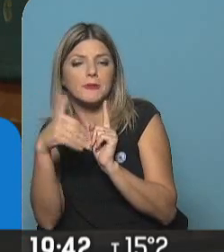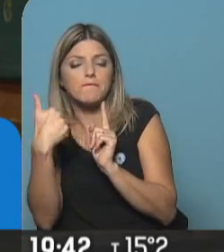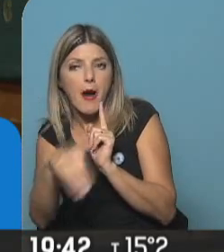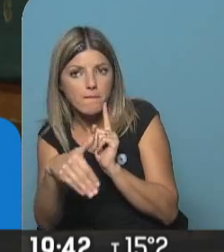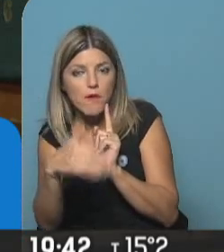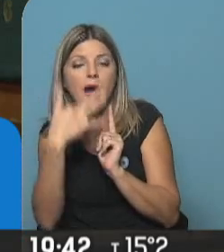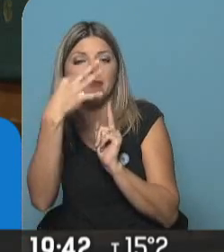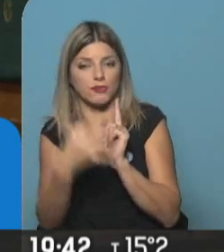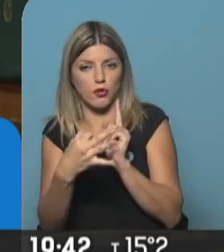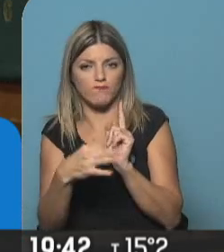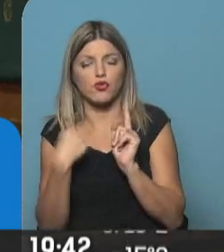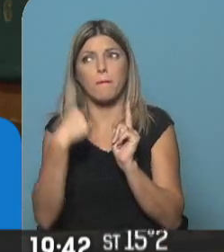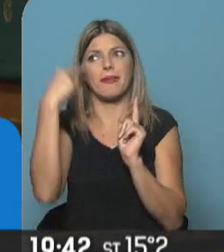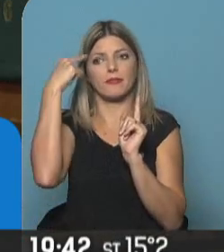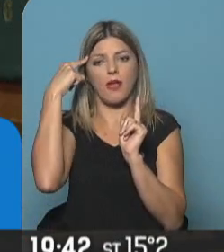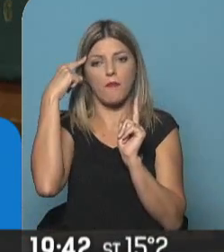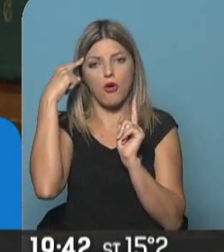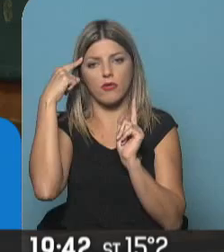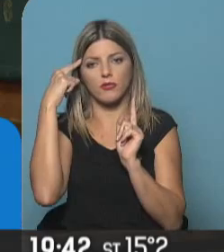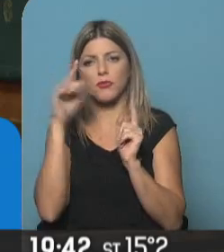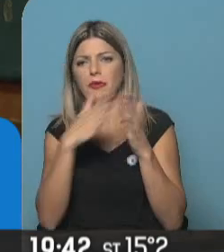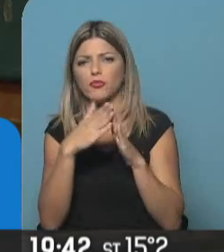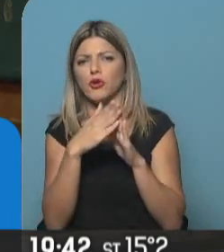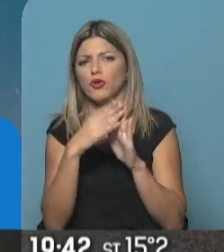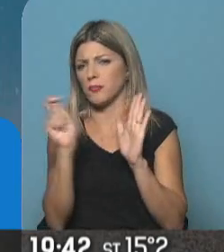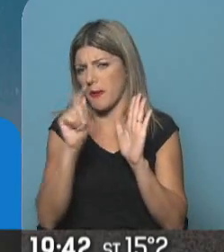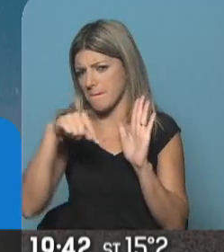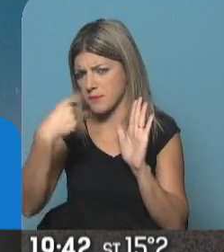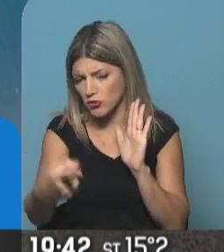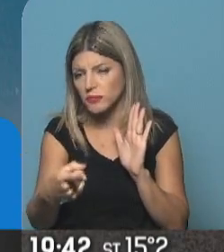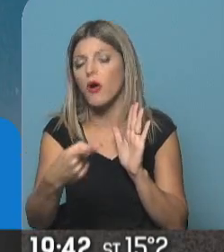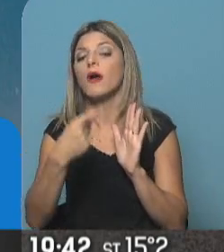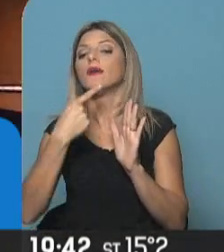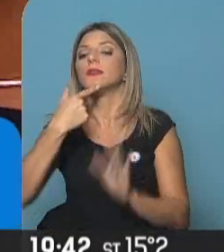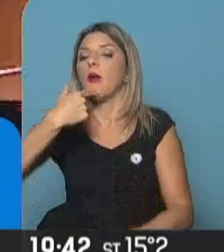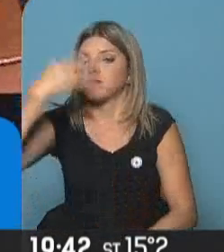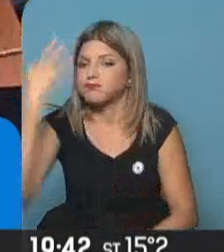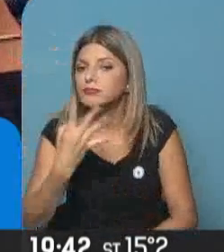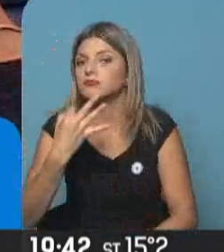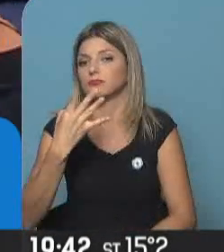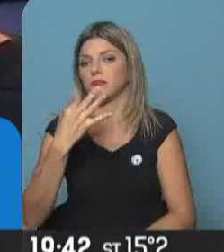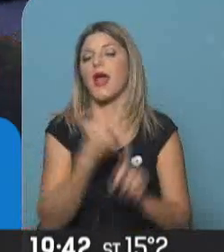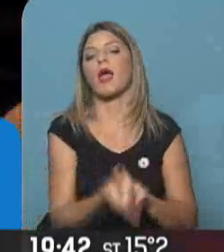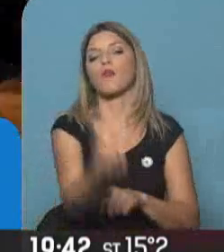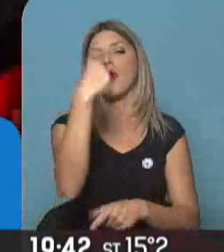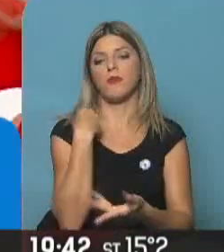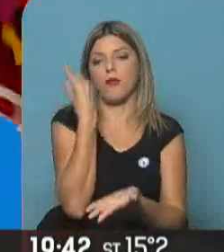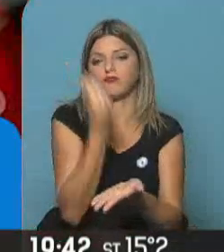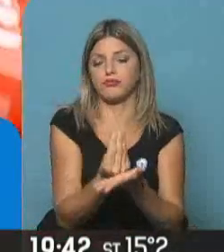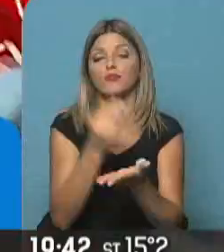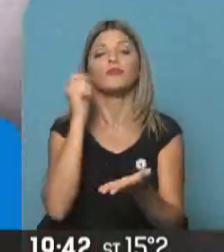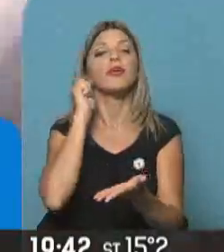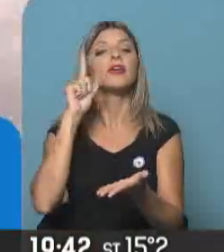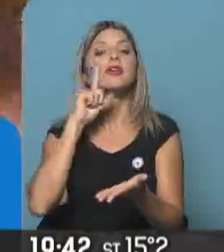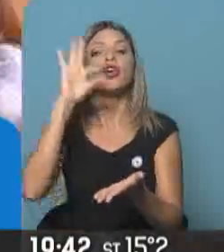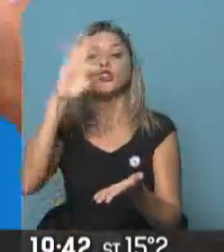que en uno de los primeros acuerdos del mes que viene salga el fallo revocatorio. El principal argumento es que la